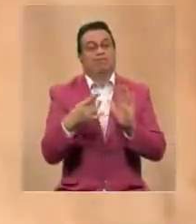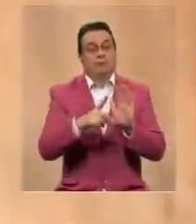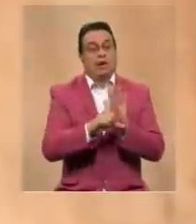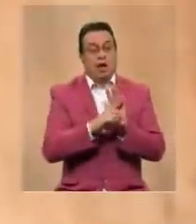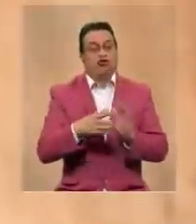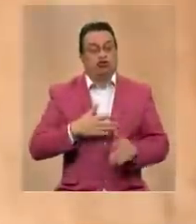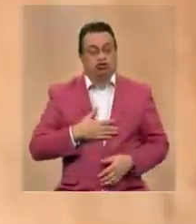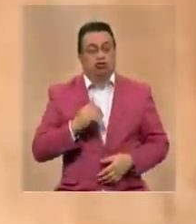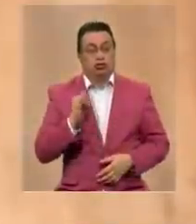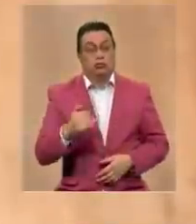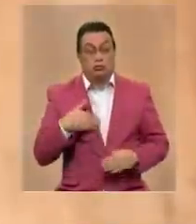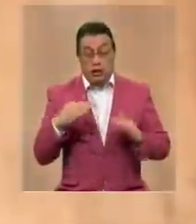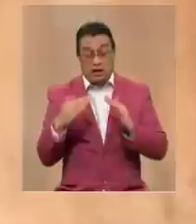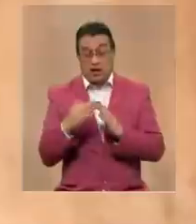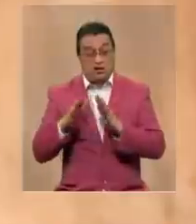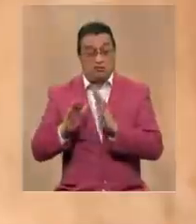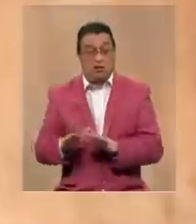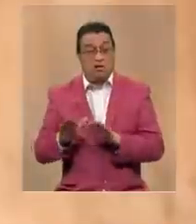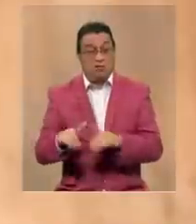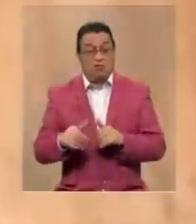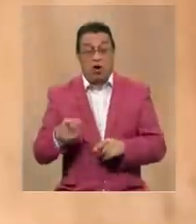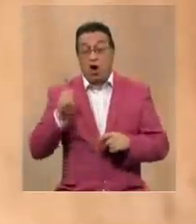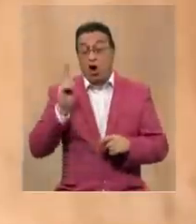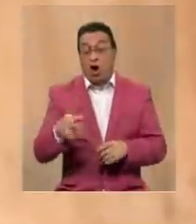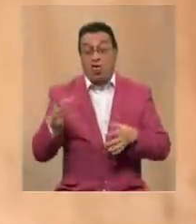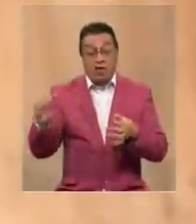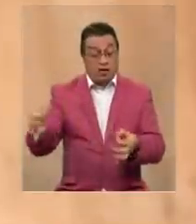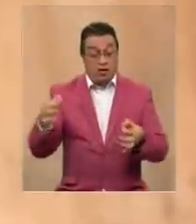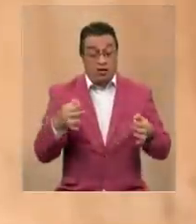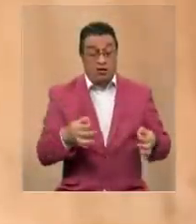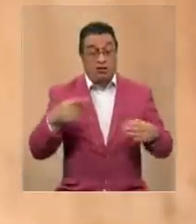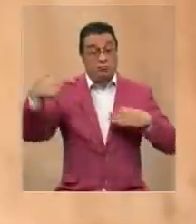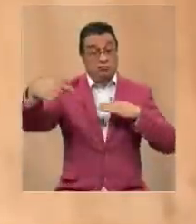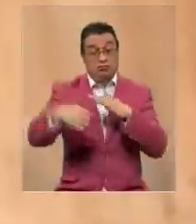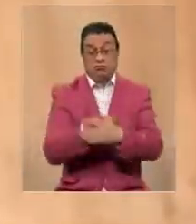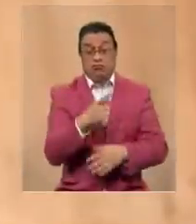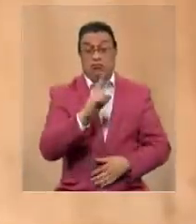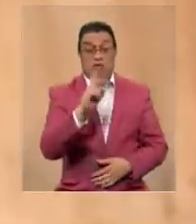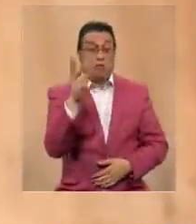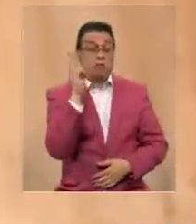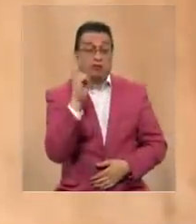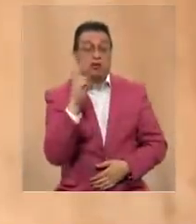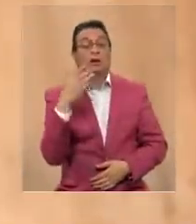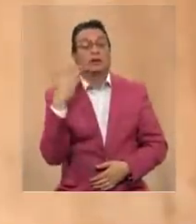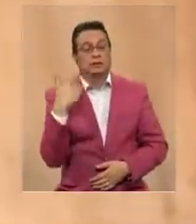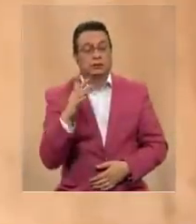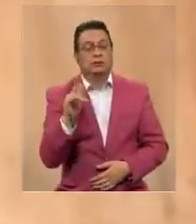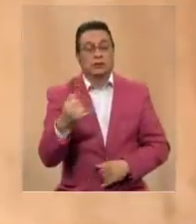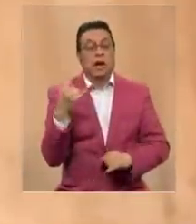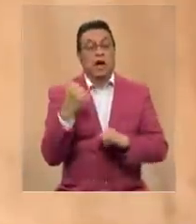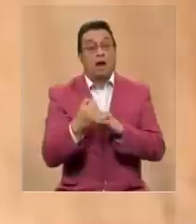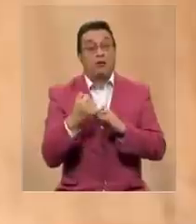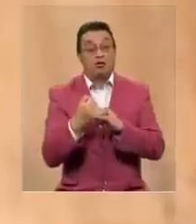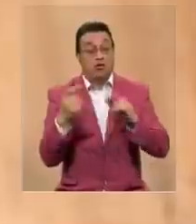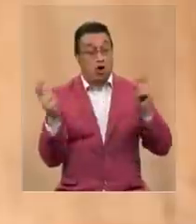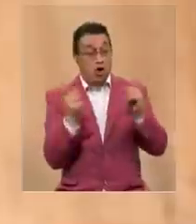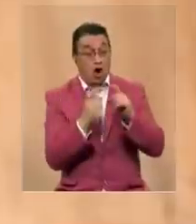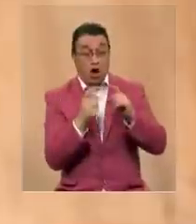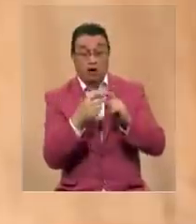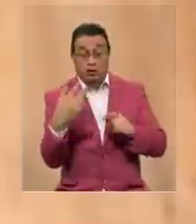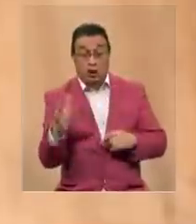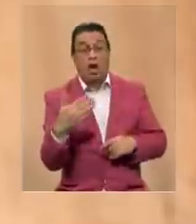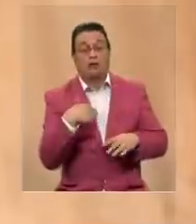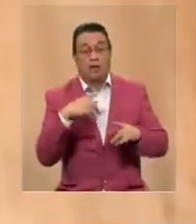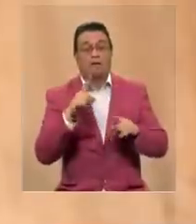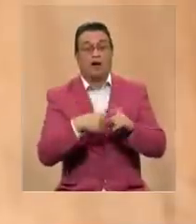pero nunca dejó la casa. Como no había ninguna orden de algún tipo de allanamiento, él dice, luego ya en contacto con este amigo, decidió volver